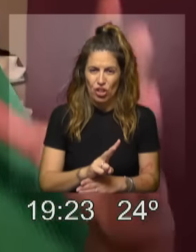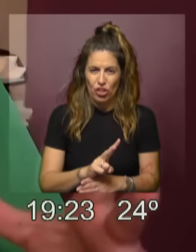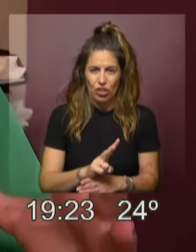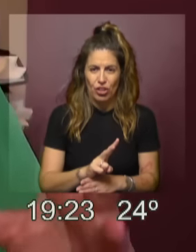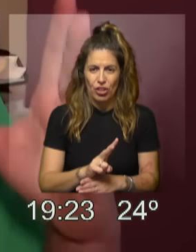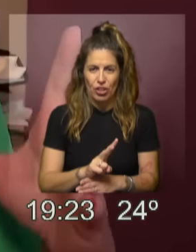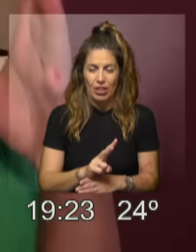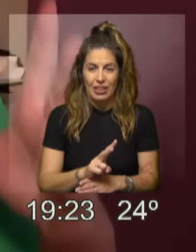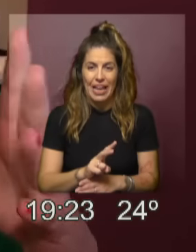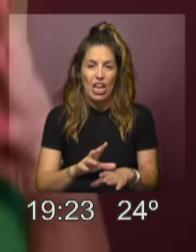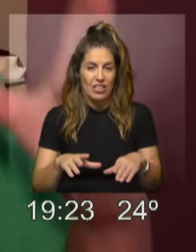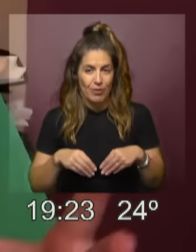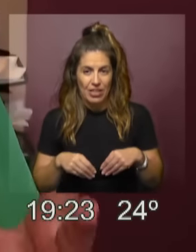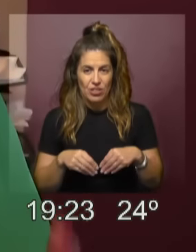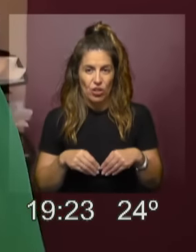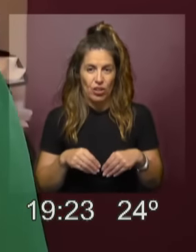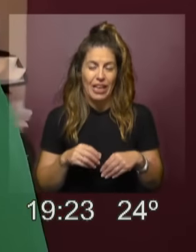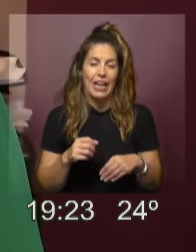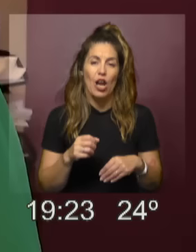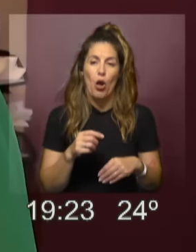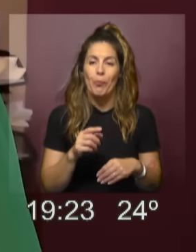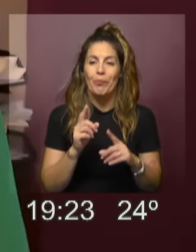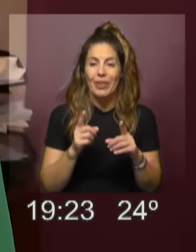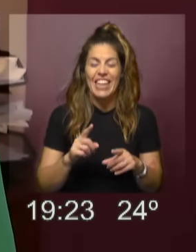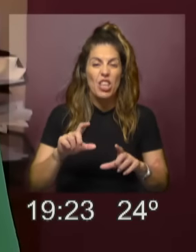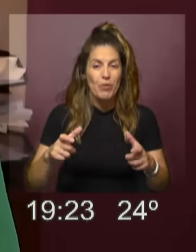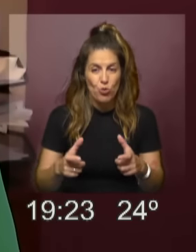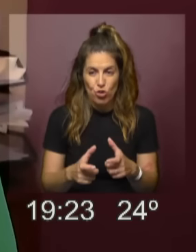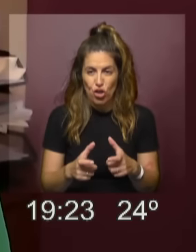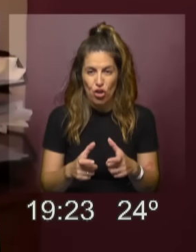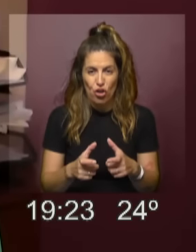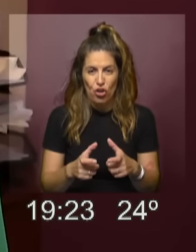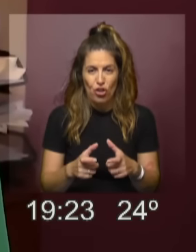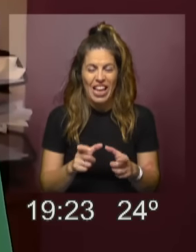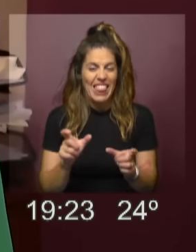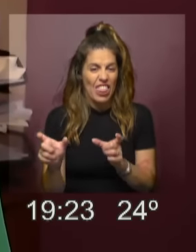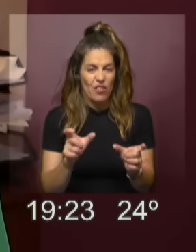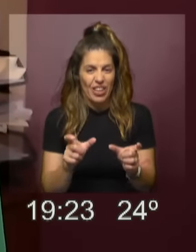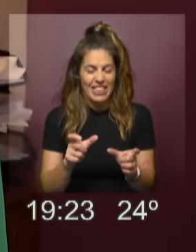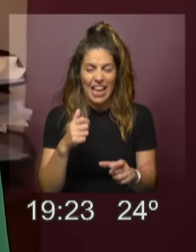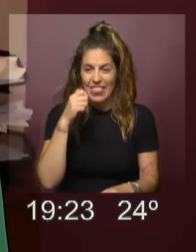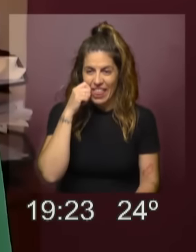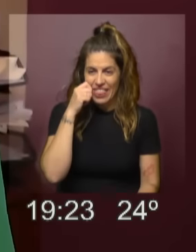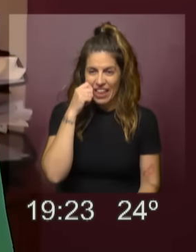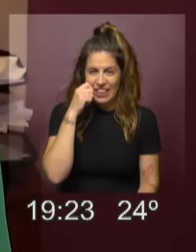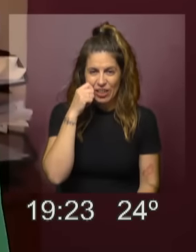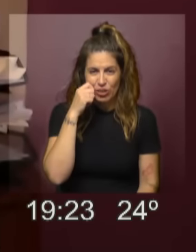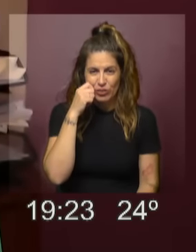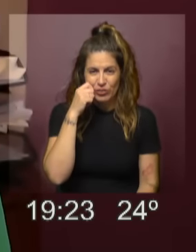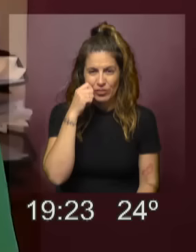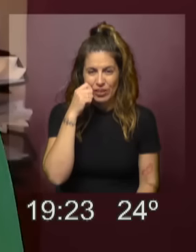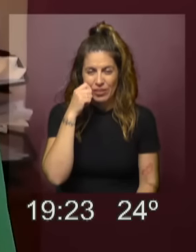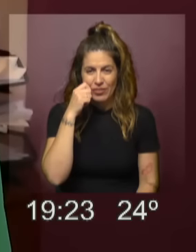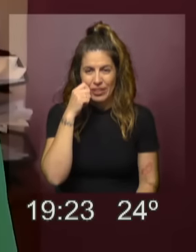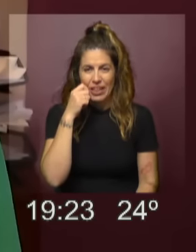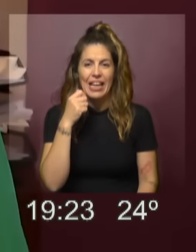sentido de lo del consentimiento no relevante y disminuyó la diferencia de edad en esto que consideramos asimetría de poder, que ya